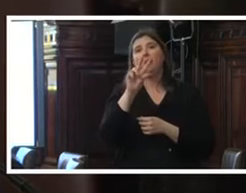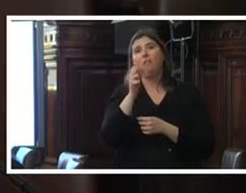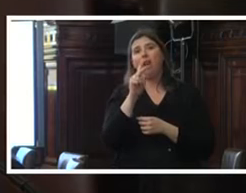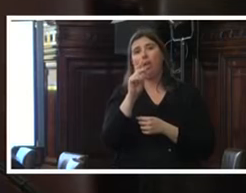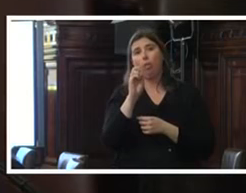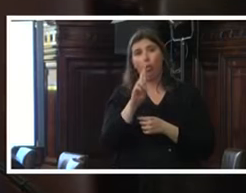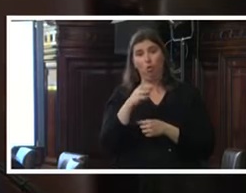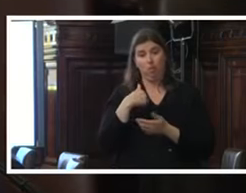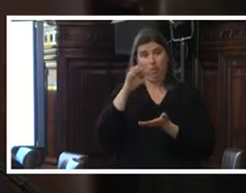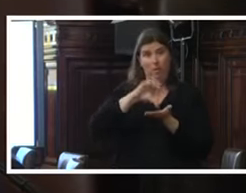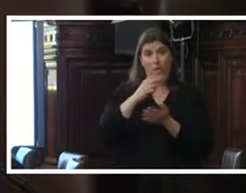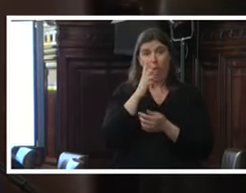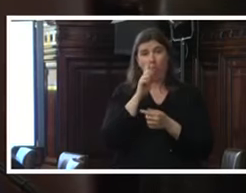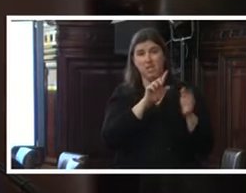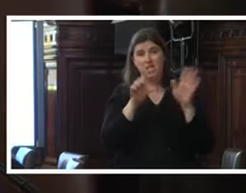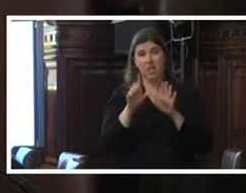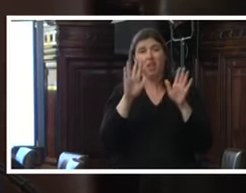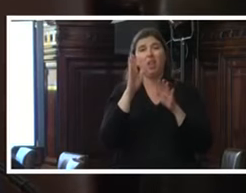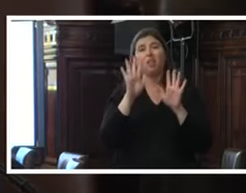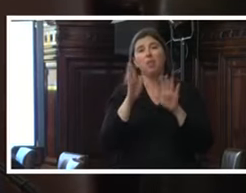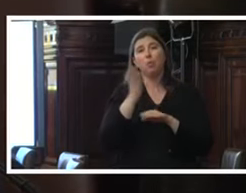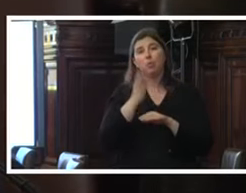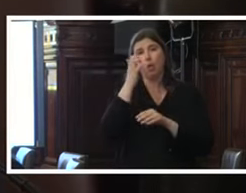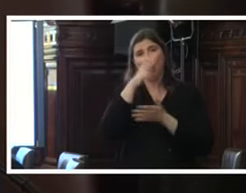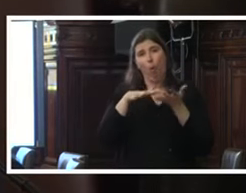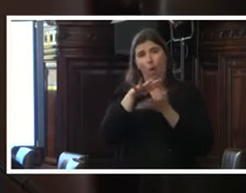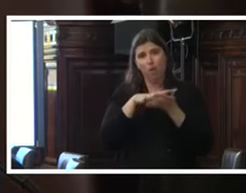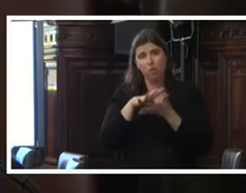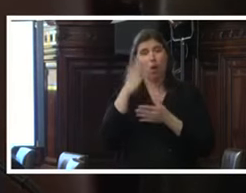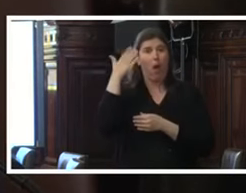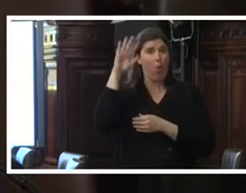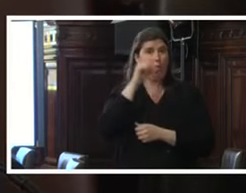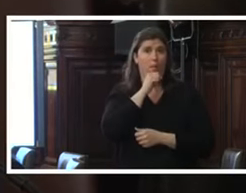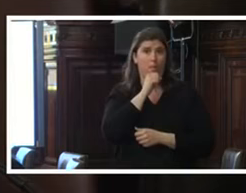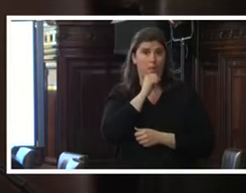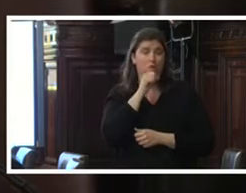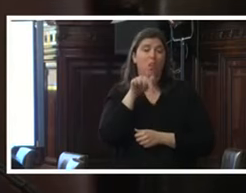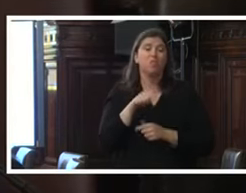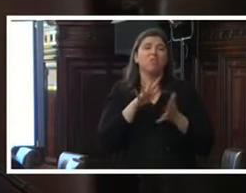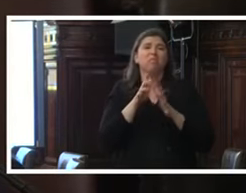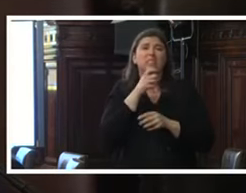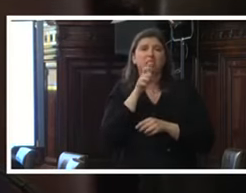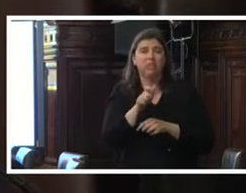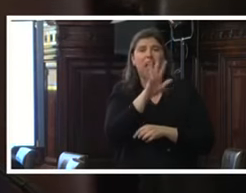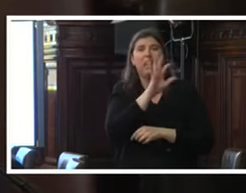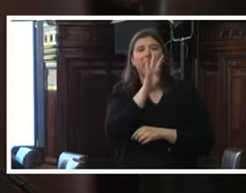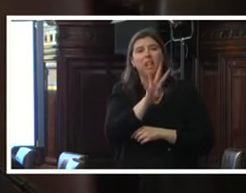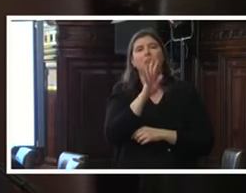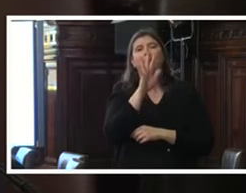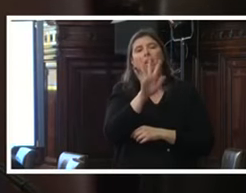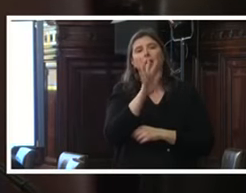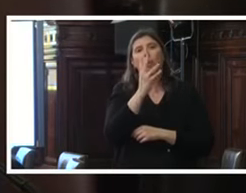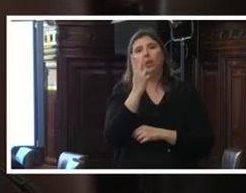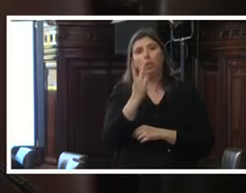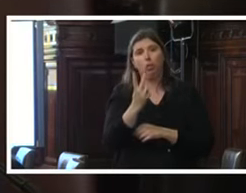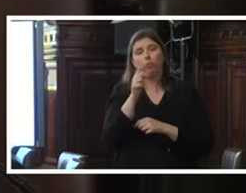data del año 2007 alrededor del 10% de la población salvadoreña es adulta mayor eso significa un total de 542 mil ciento entre